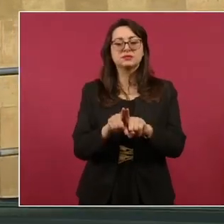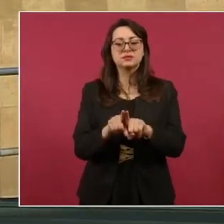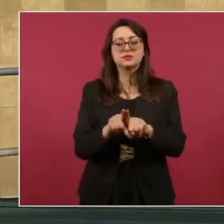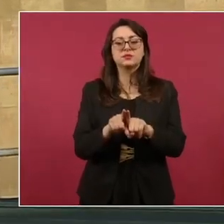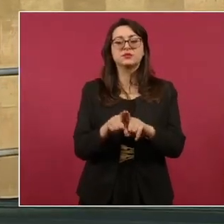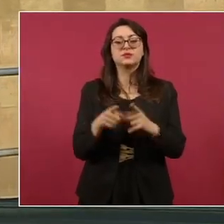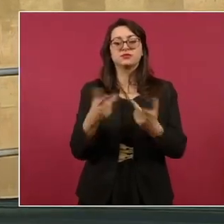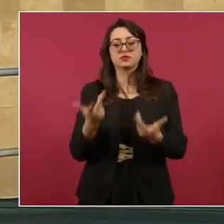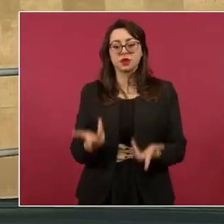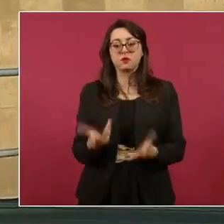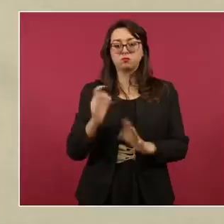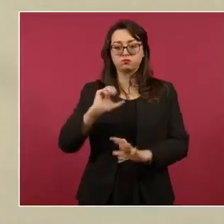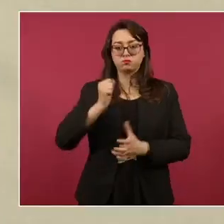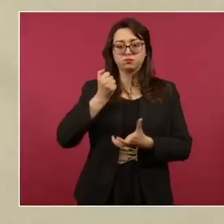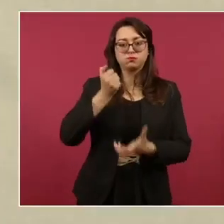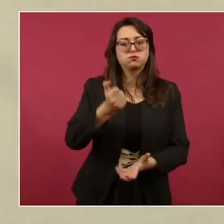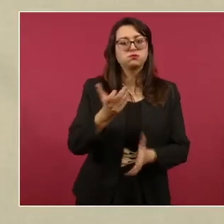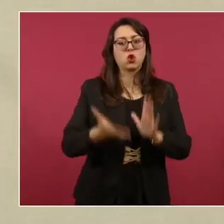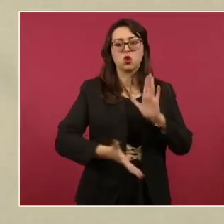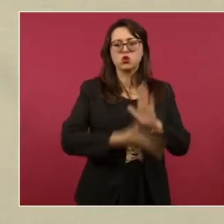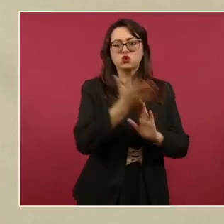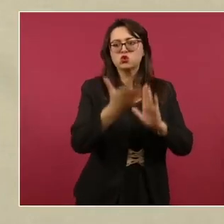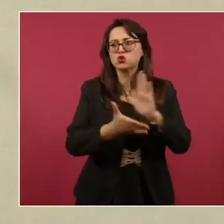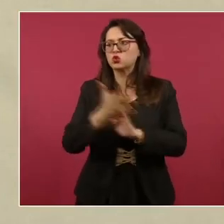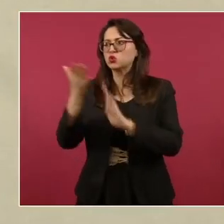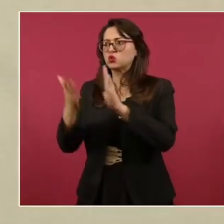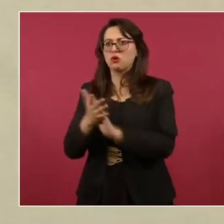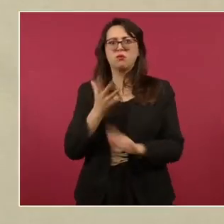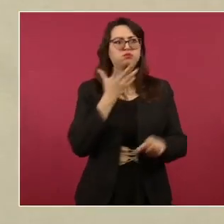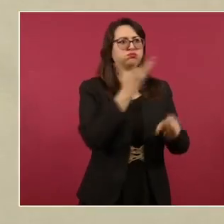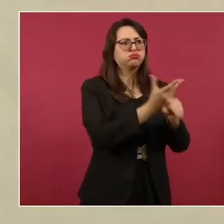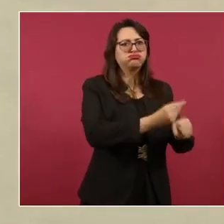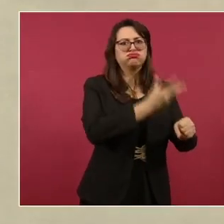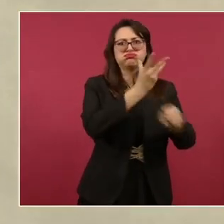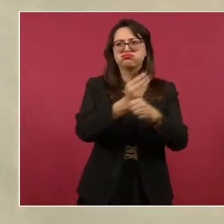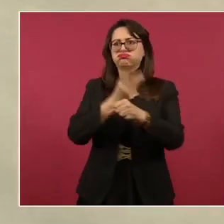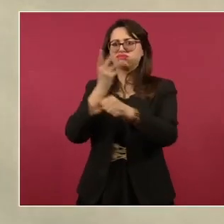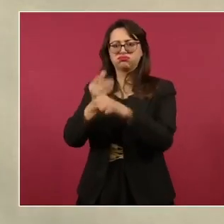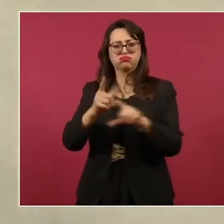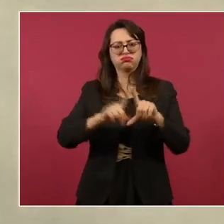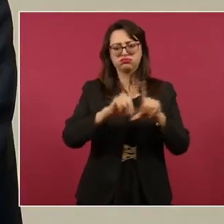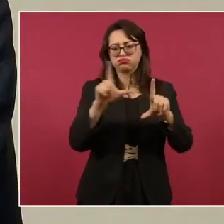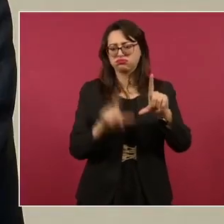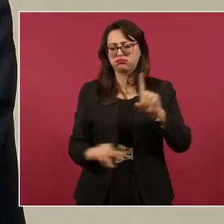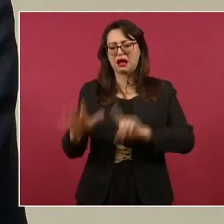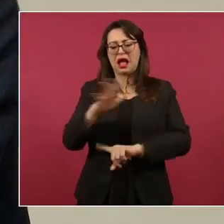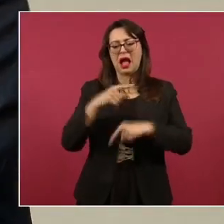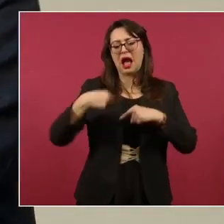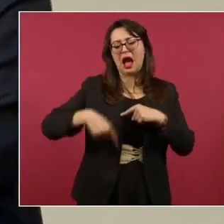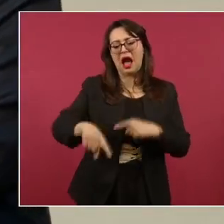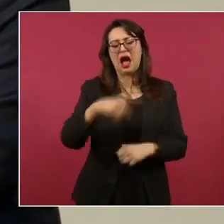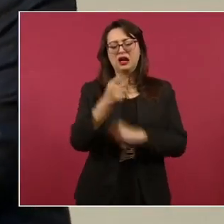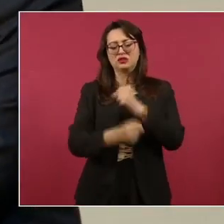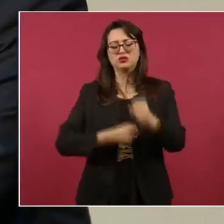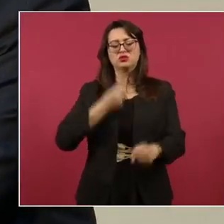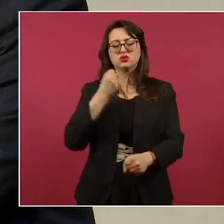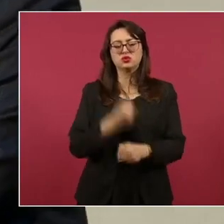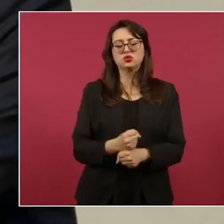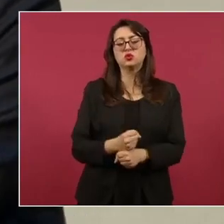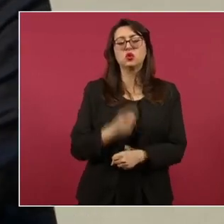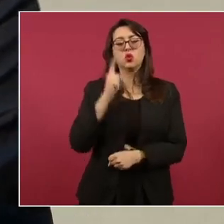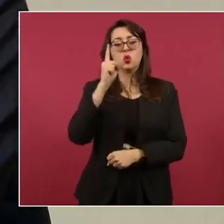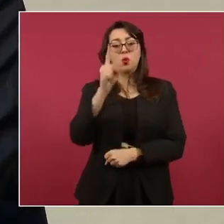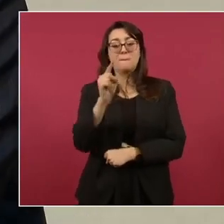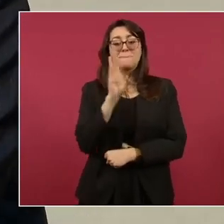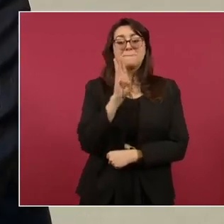la inversión pública. Este año se van a ejercer más de